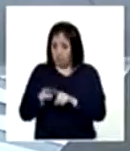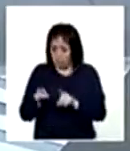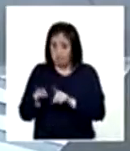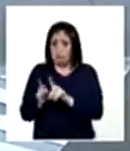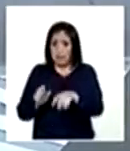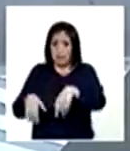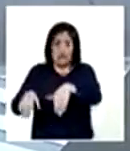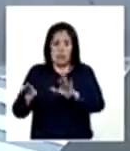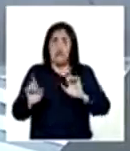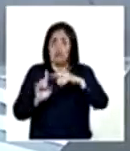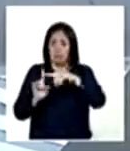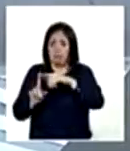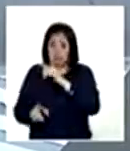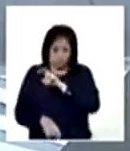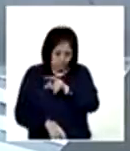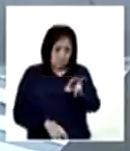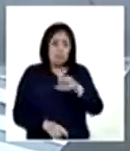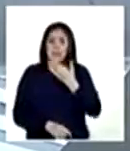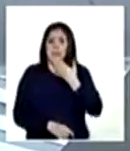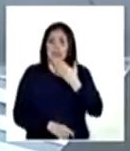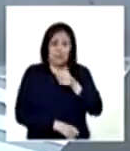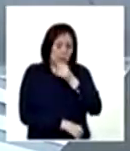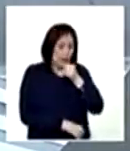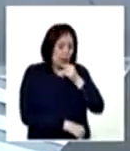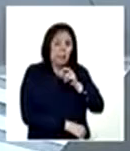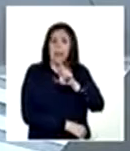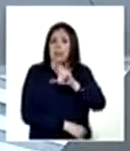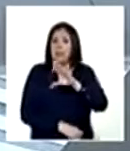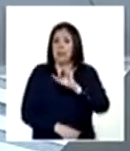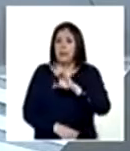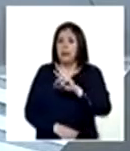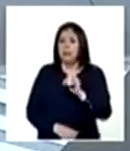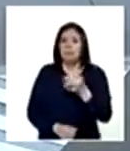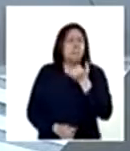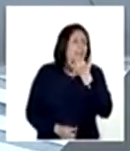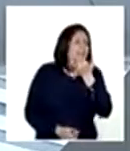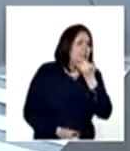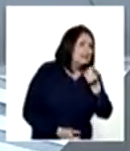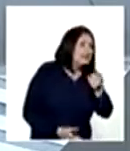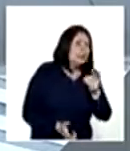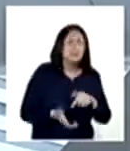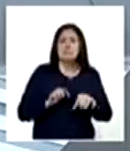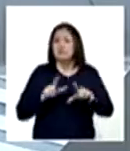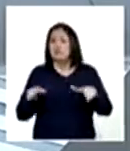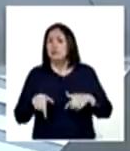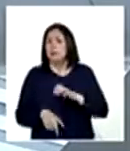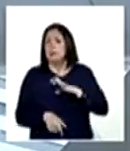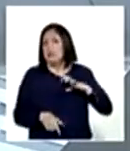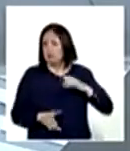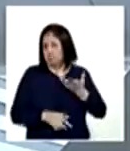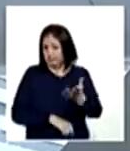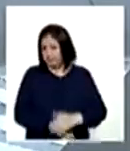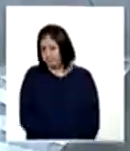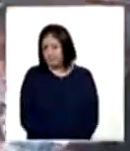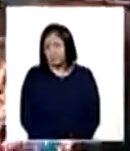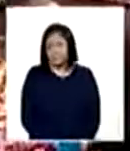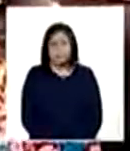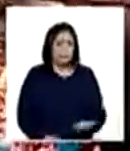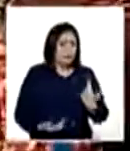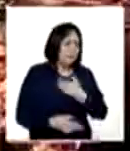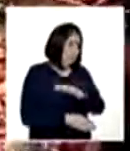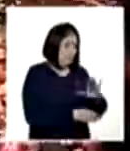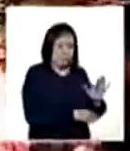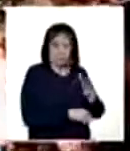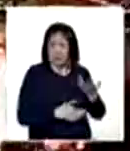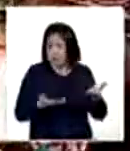un cementerio donde también está la gente. Ahí está Ricardo Reina, nos comenta qué está pasando allá en la zona Chalaca. Buenas tardes, estudios.